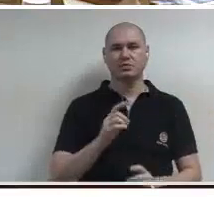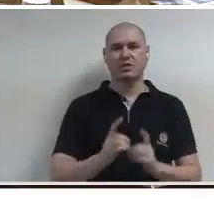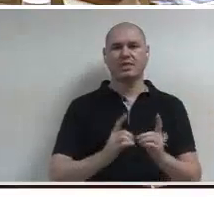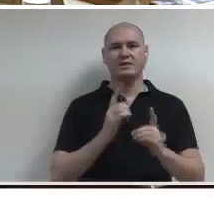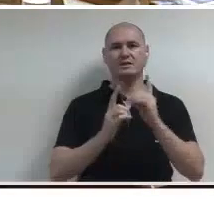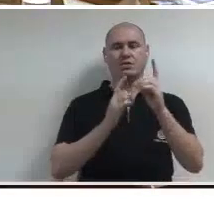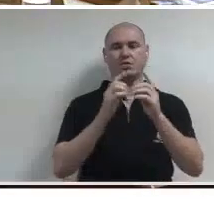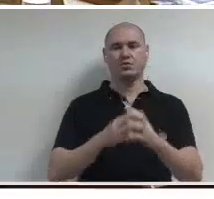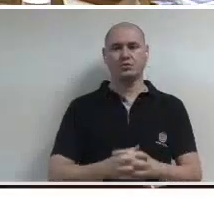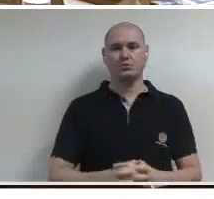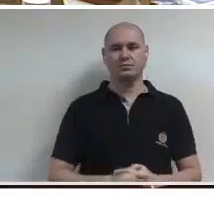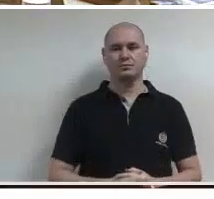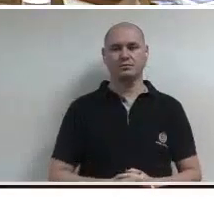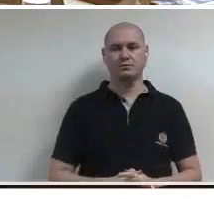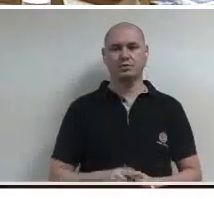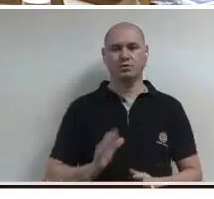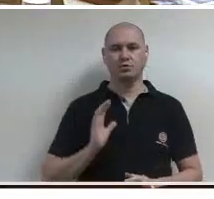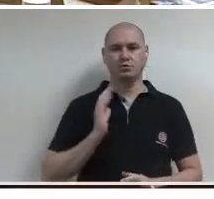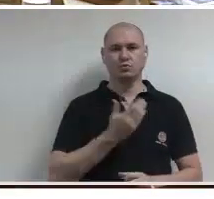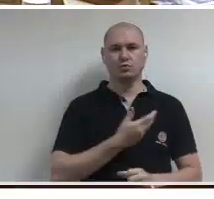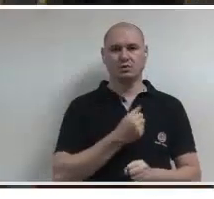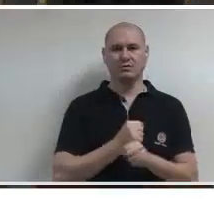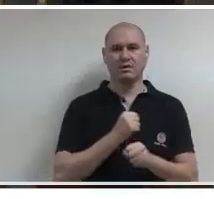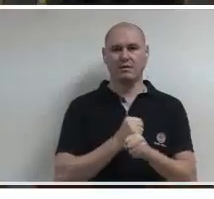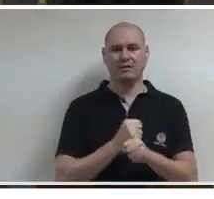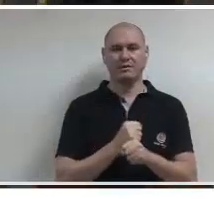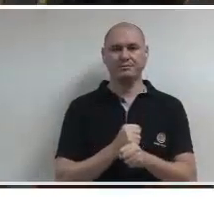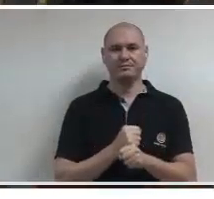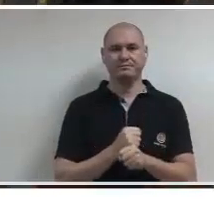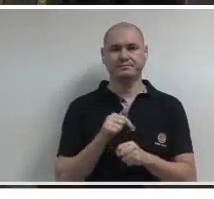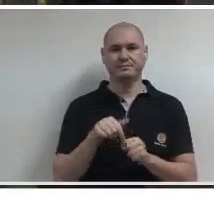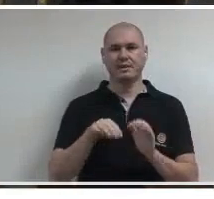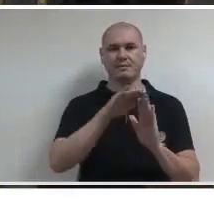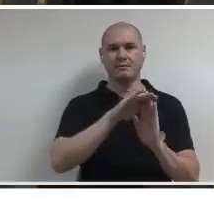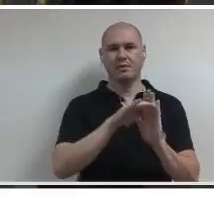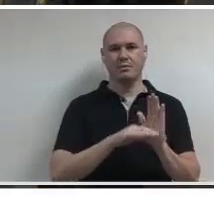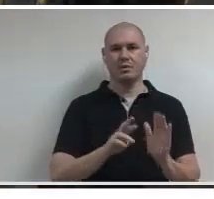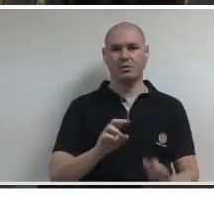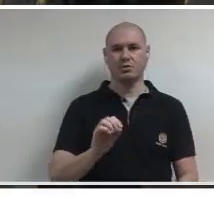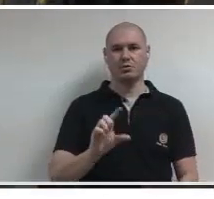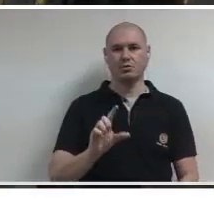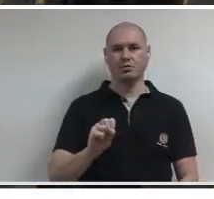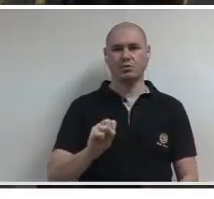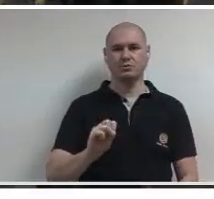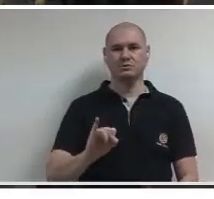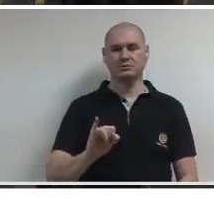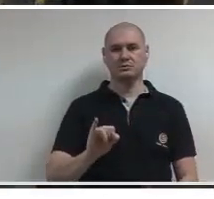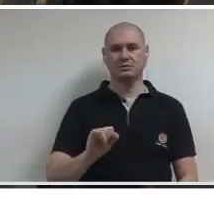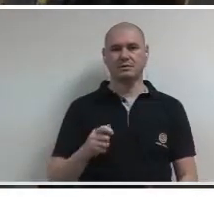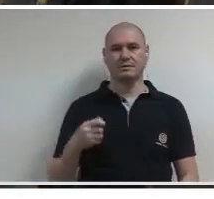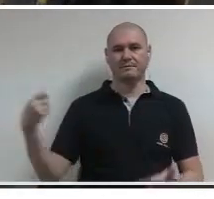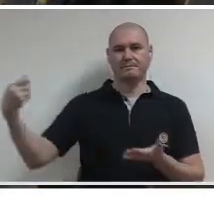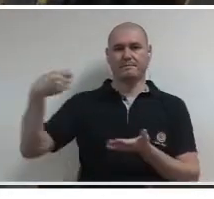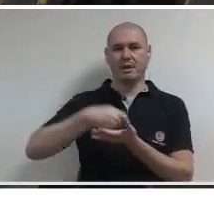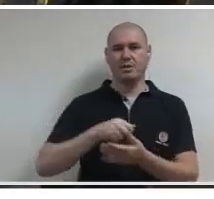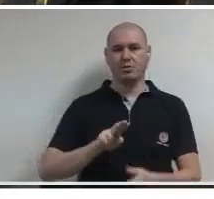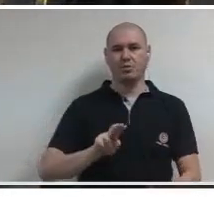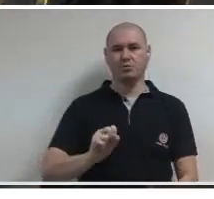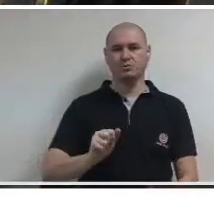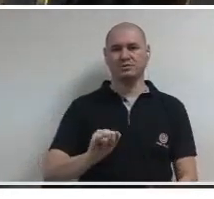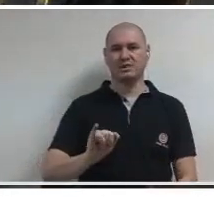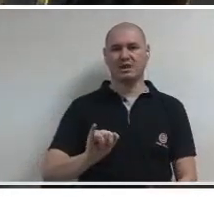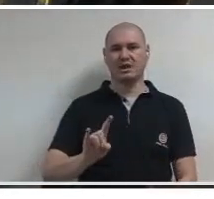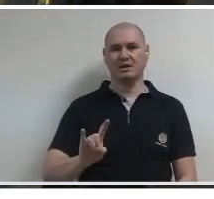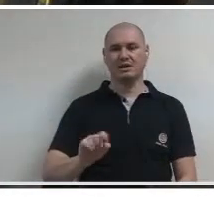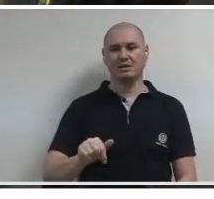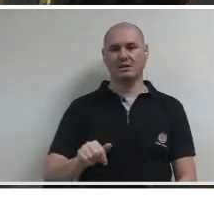Maranduce Instituto de Desarrollo Romba Abojabe y na pe programa Rolsi